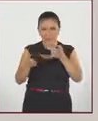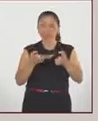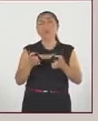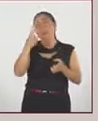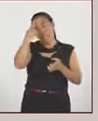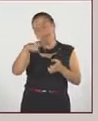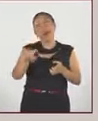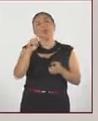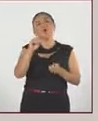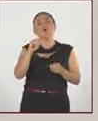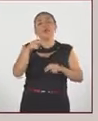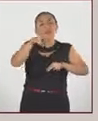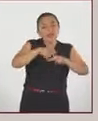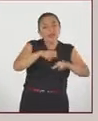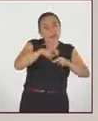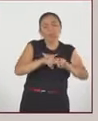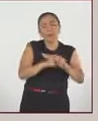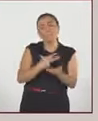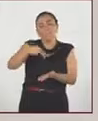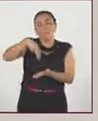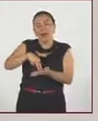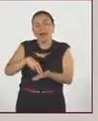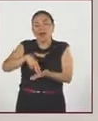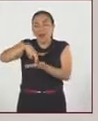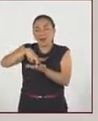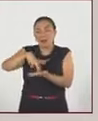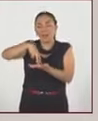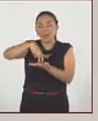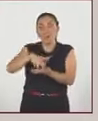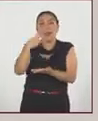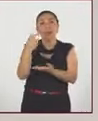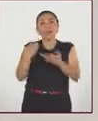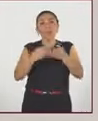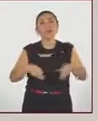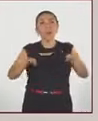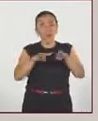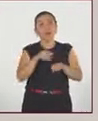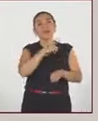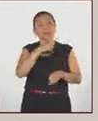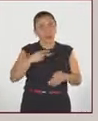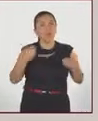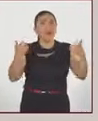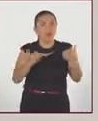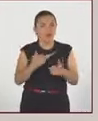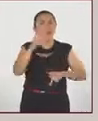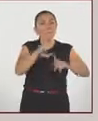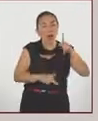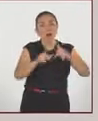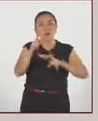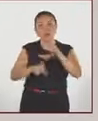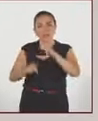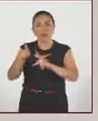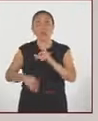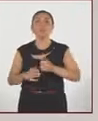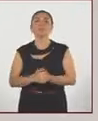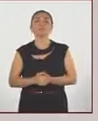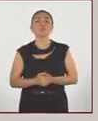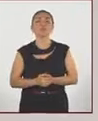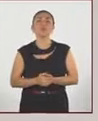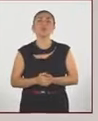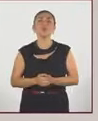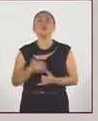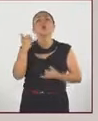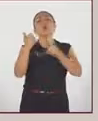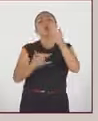pupitre para estirar las piernas. Esos son muy importantes que se hagan durante las clases, ¿no? Juegos posturales,